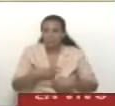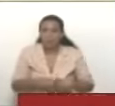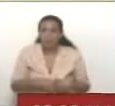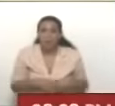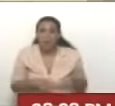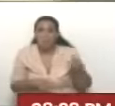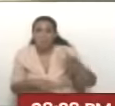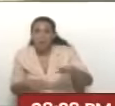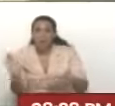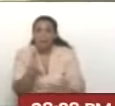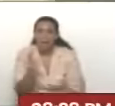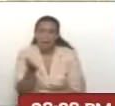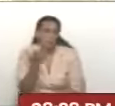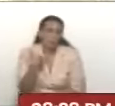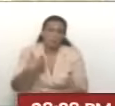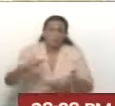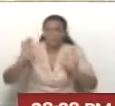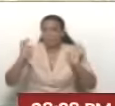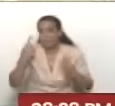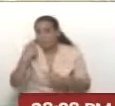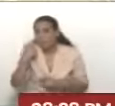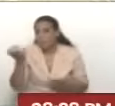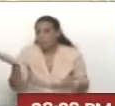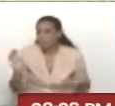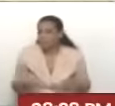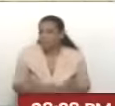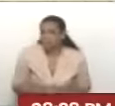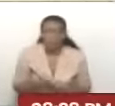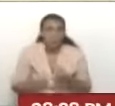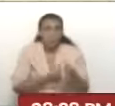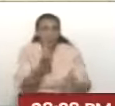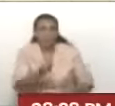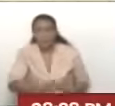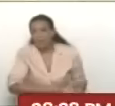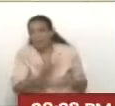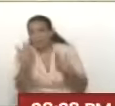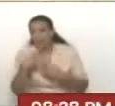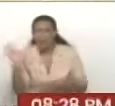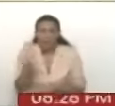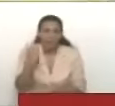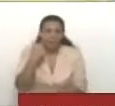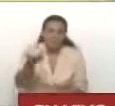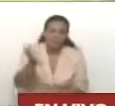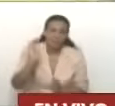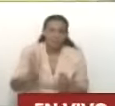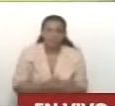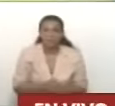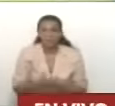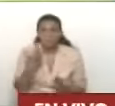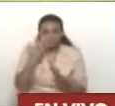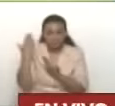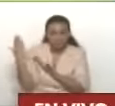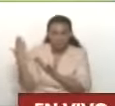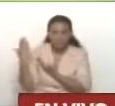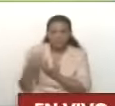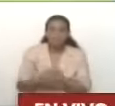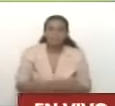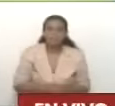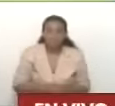búfalas a Caracas si usted no venía a verlas aquí. Lo lee, de todas... pronto iré.